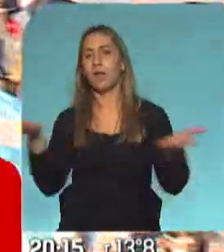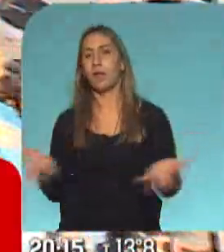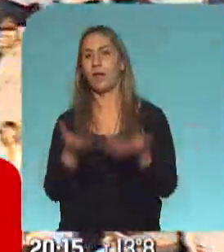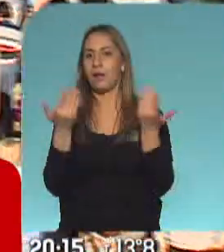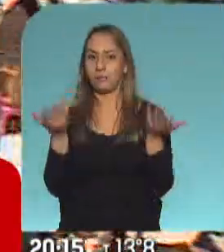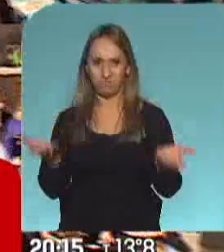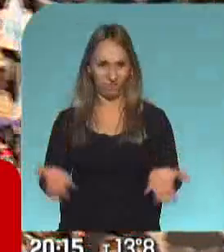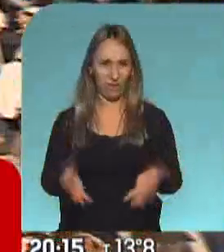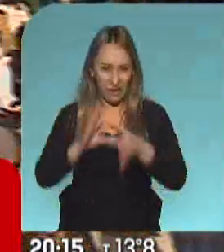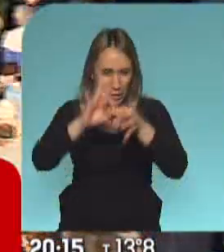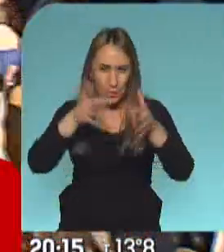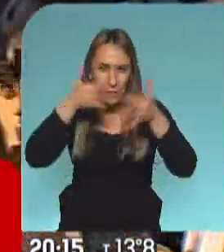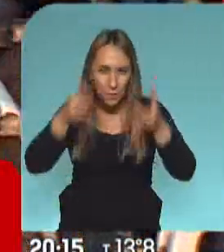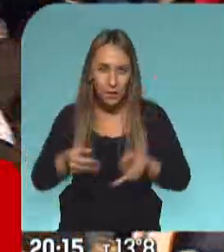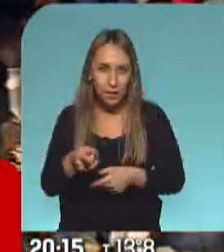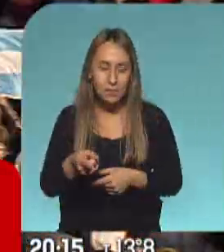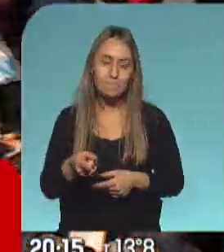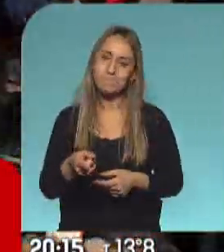estos políticos,